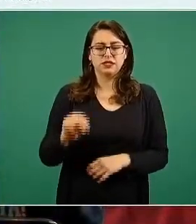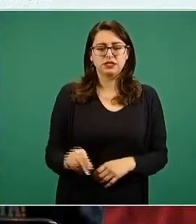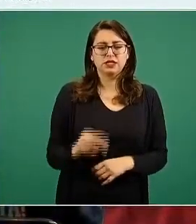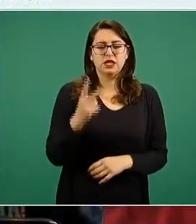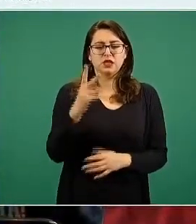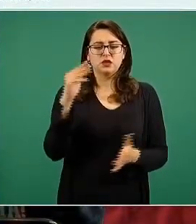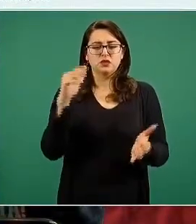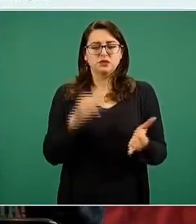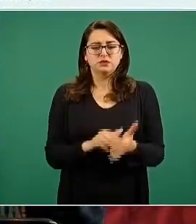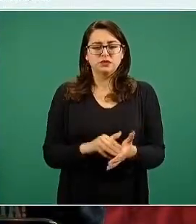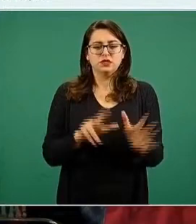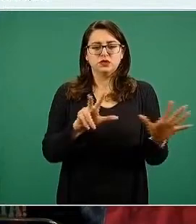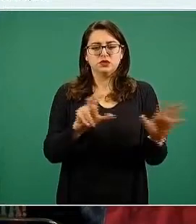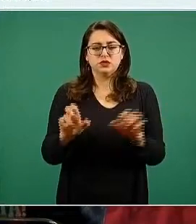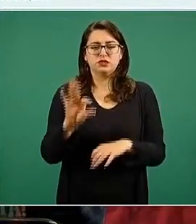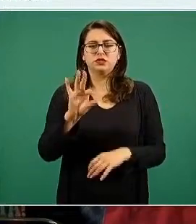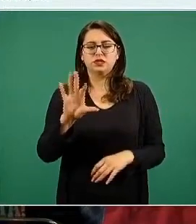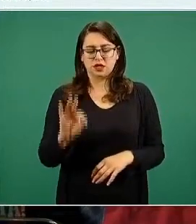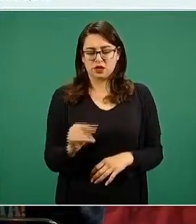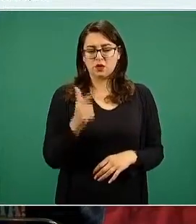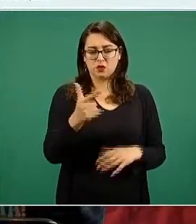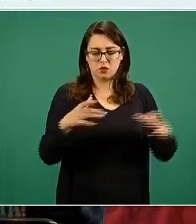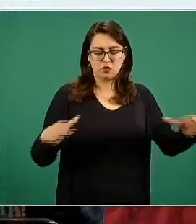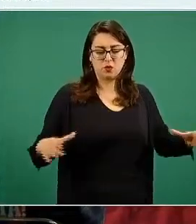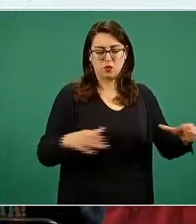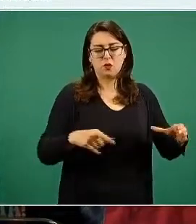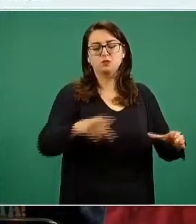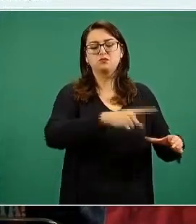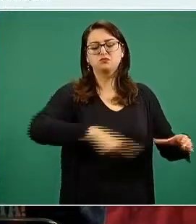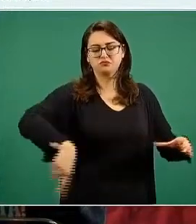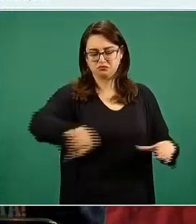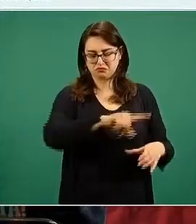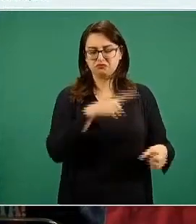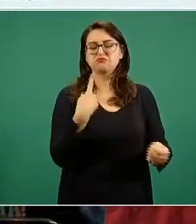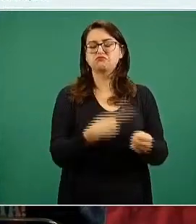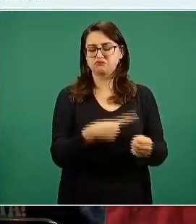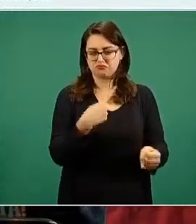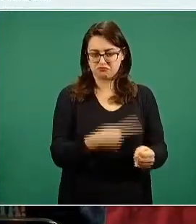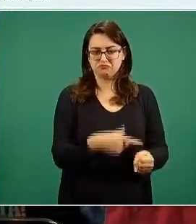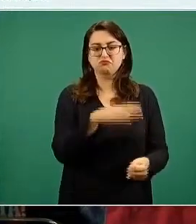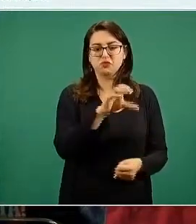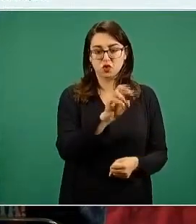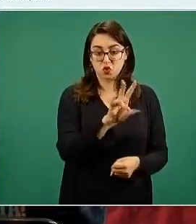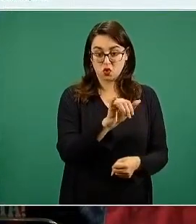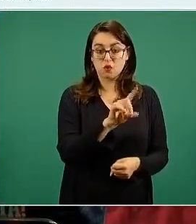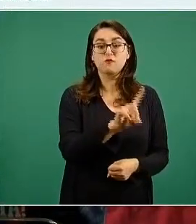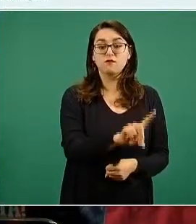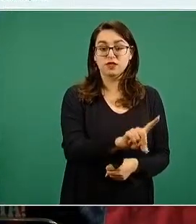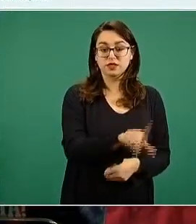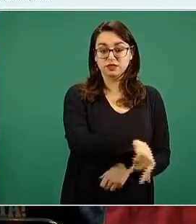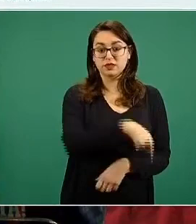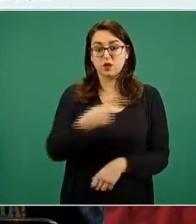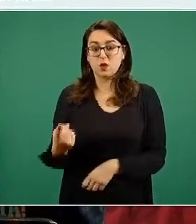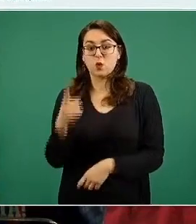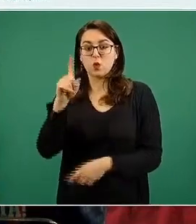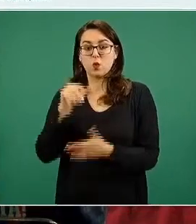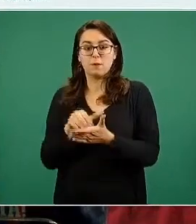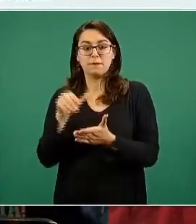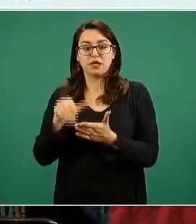1.682.874 casos estimados de COVID-19 en nuestro país y